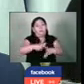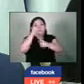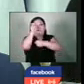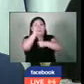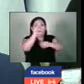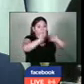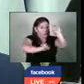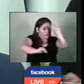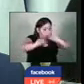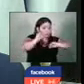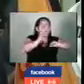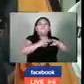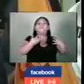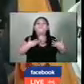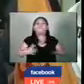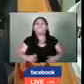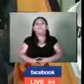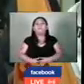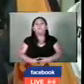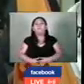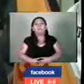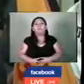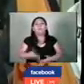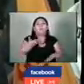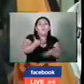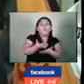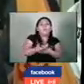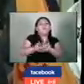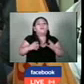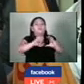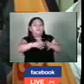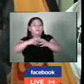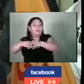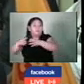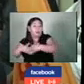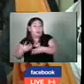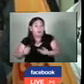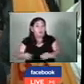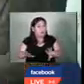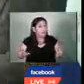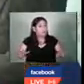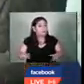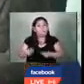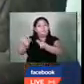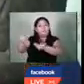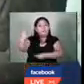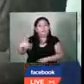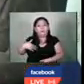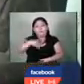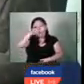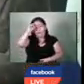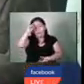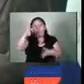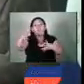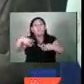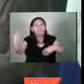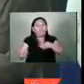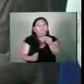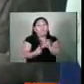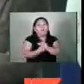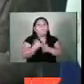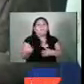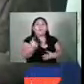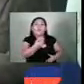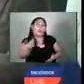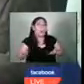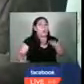una propuesta de consenso. Entre las propuestas del sector sindical entregadas al titular del Ministerio de Trabajo, se encuentra la inclusión del sector informal de la